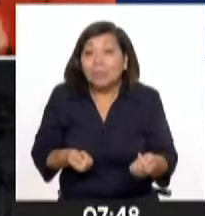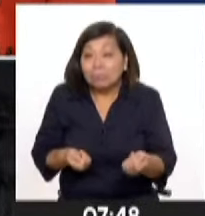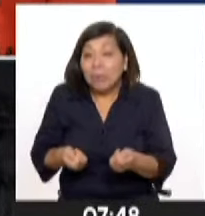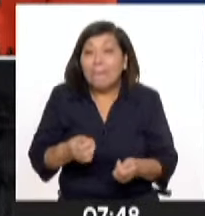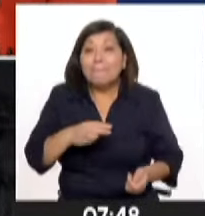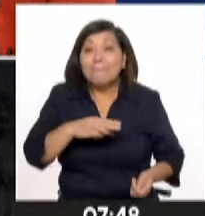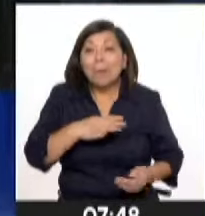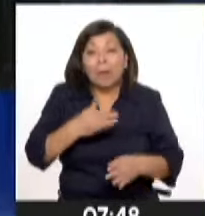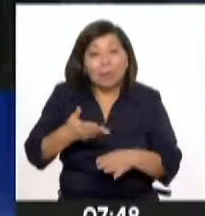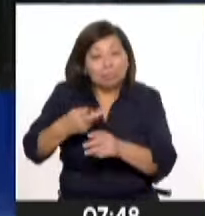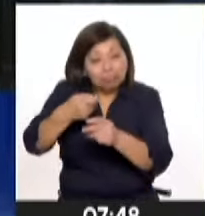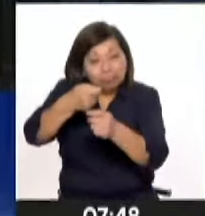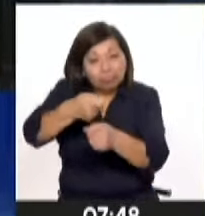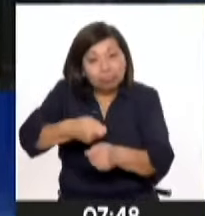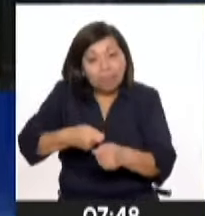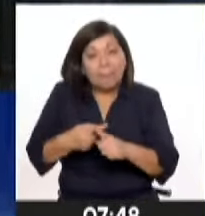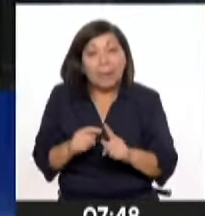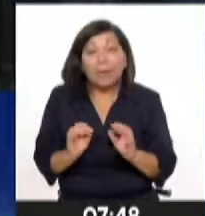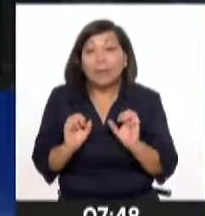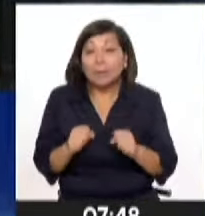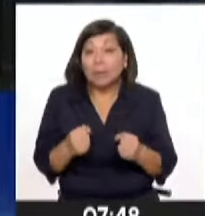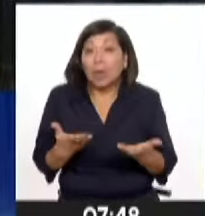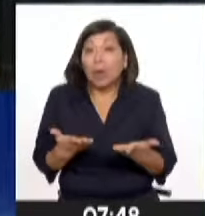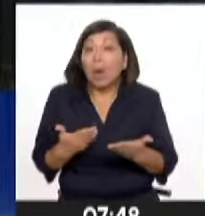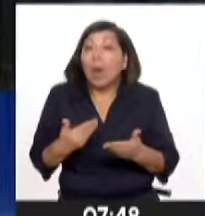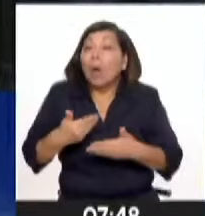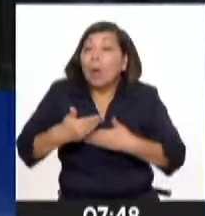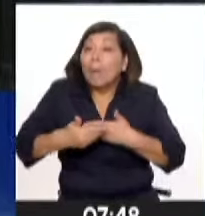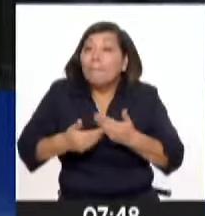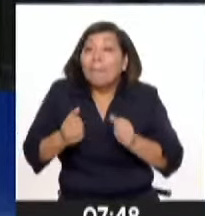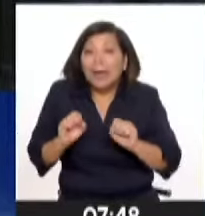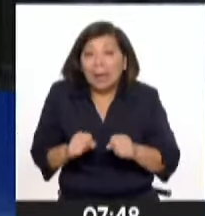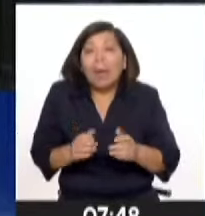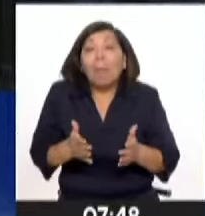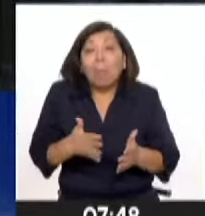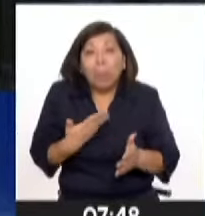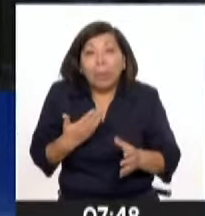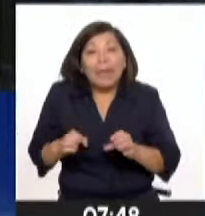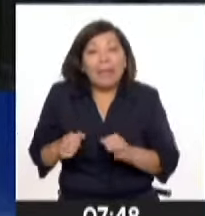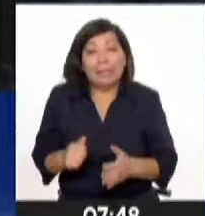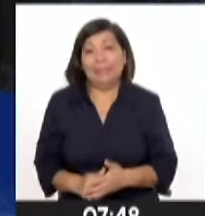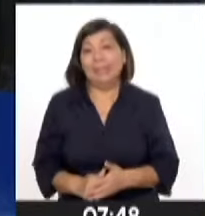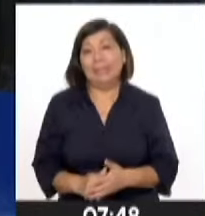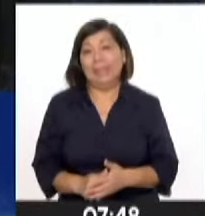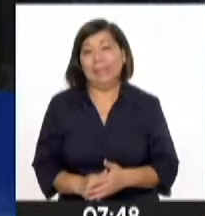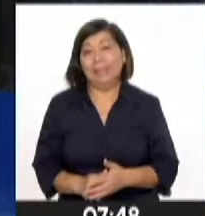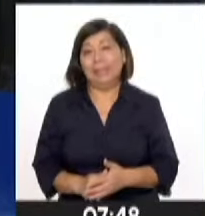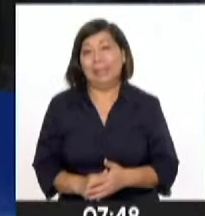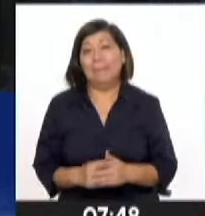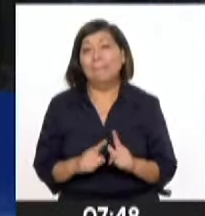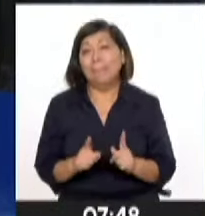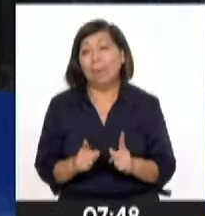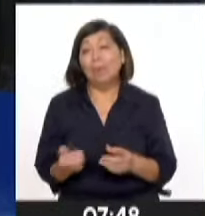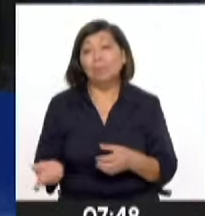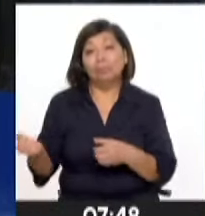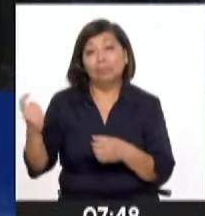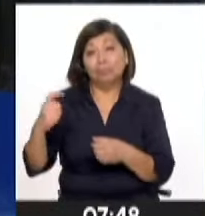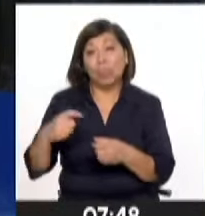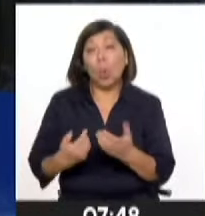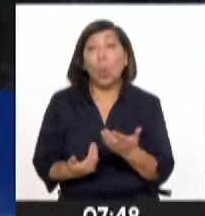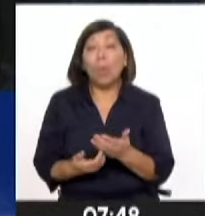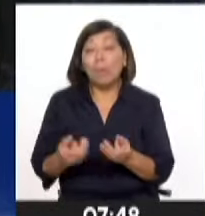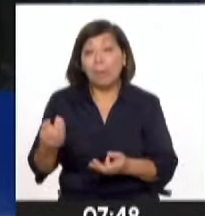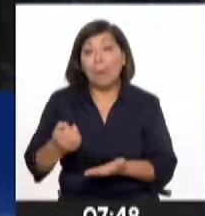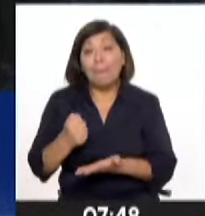del Ministerio de Desarrollo Agrario y Riego. Estamos con los procedimientos para que ya se pueda efectivizar justamente también la incorporación de ese